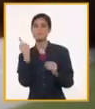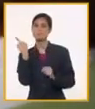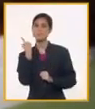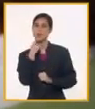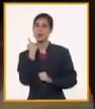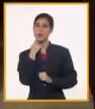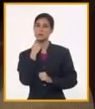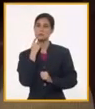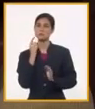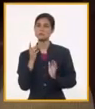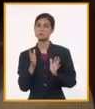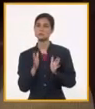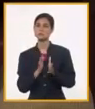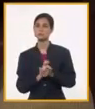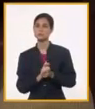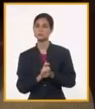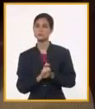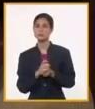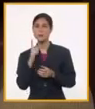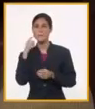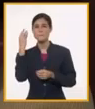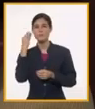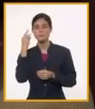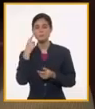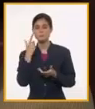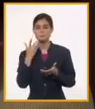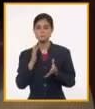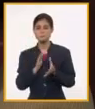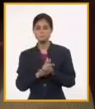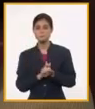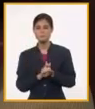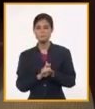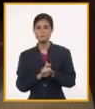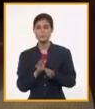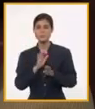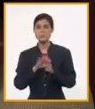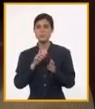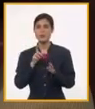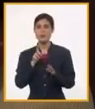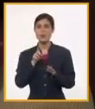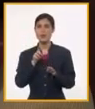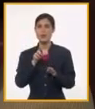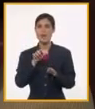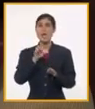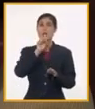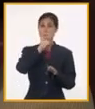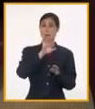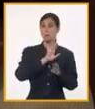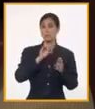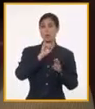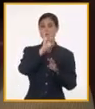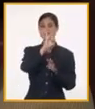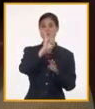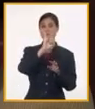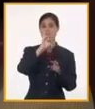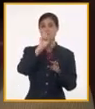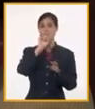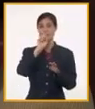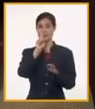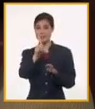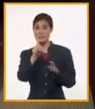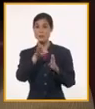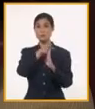hasta diciembre, estuve del 76, porque el Congreso fue en